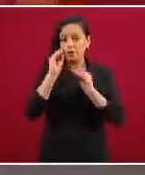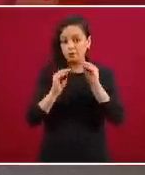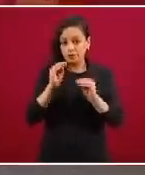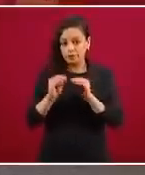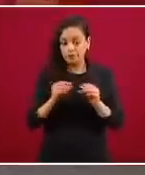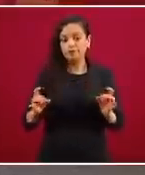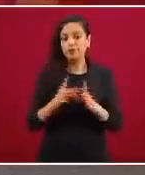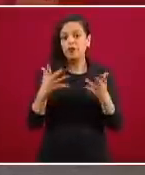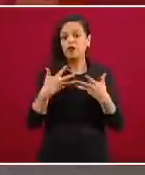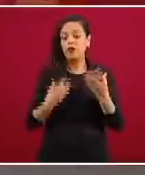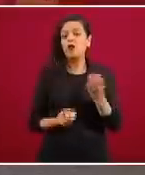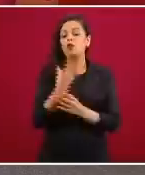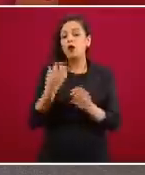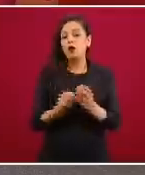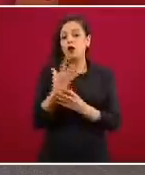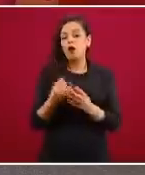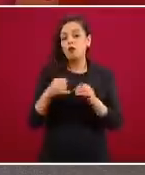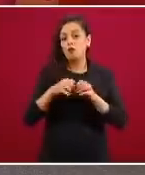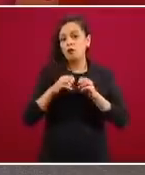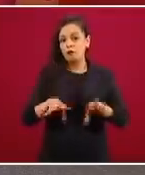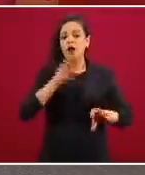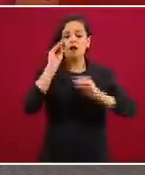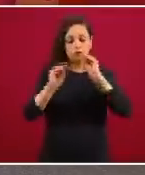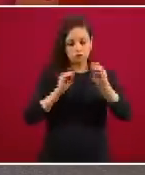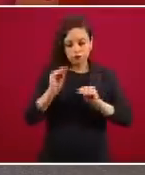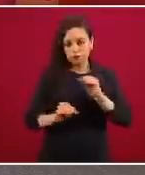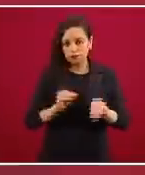lo seguiremos haciendo. Nos parece que eso es lo importante, que